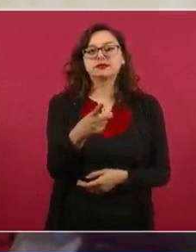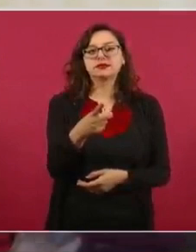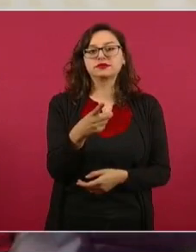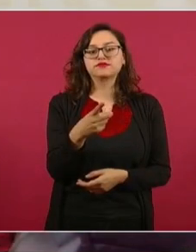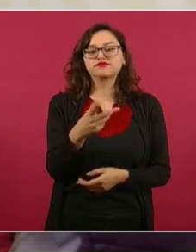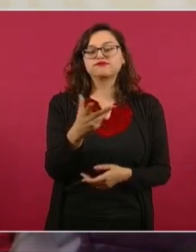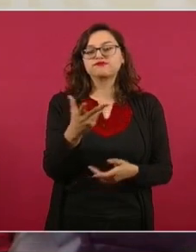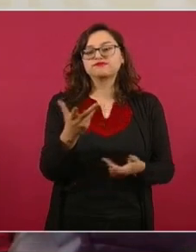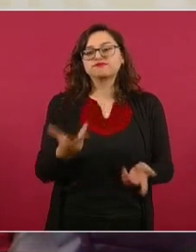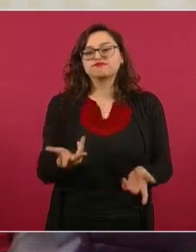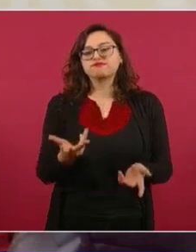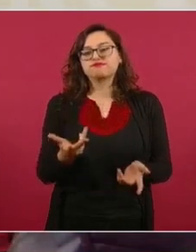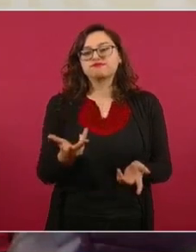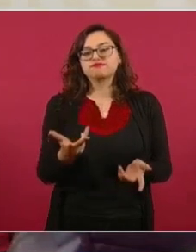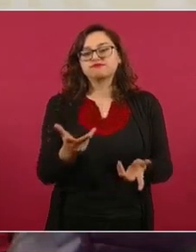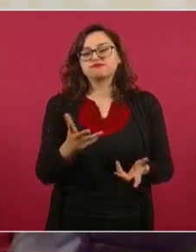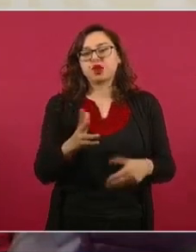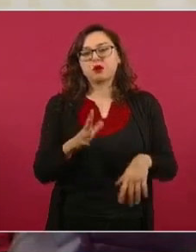me gusta mucho,